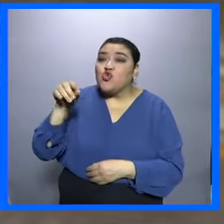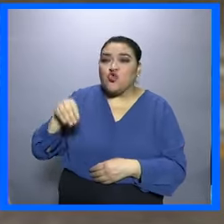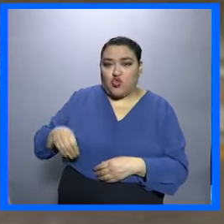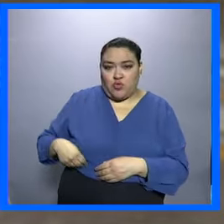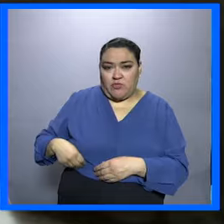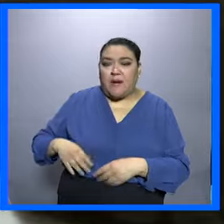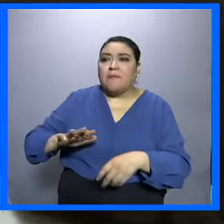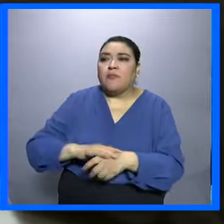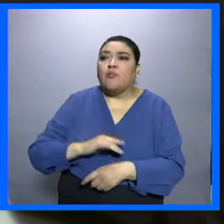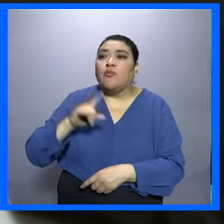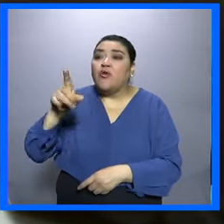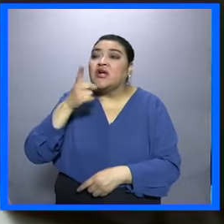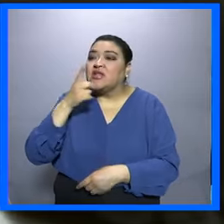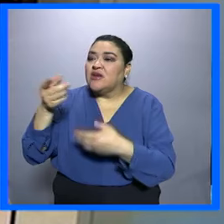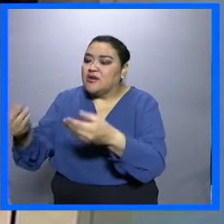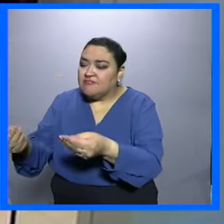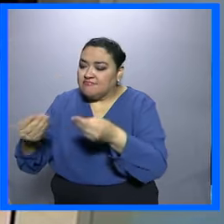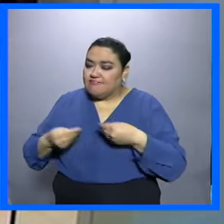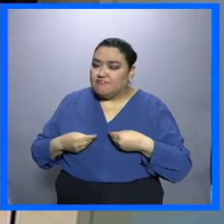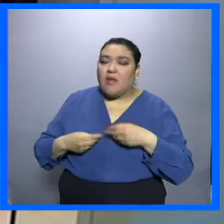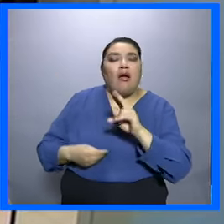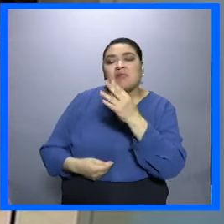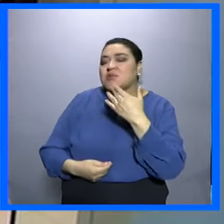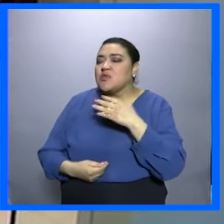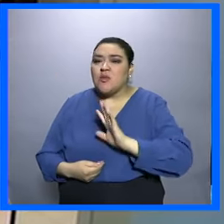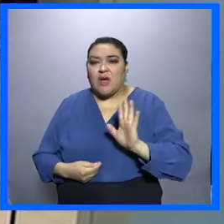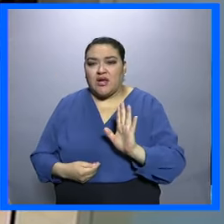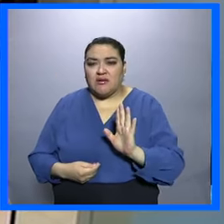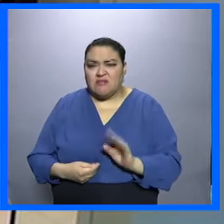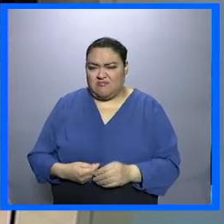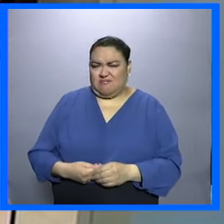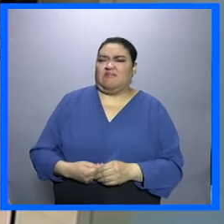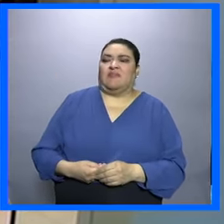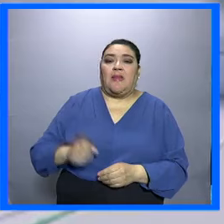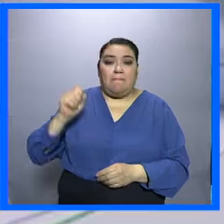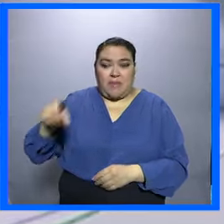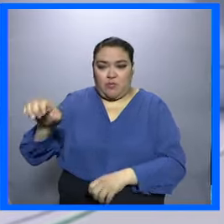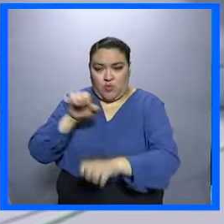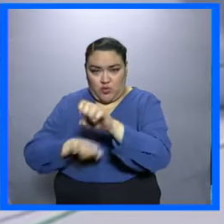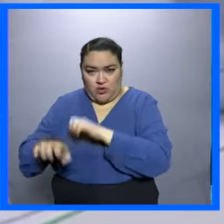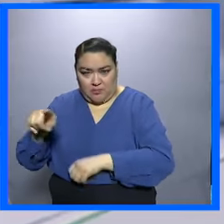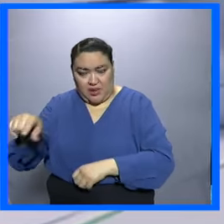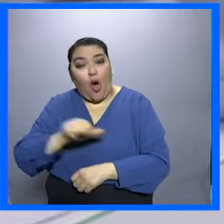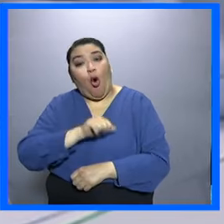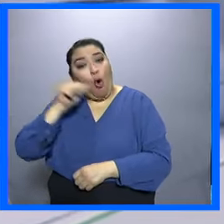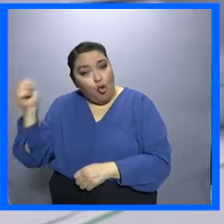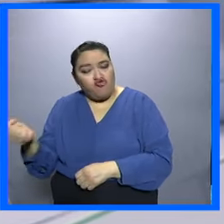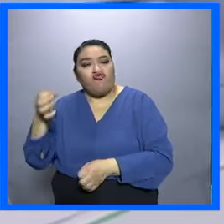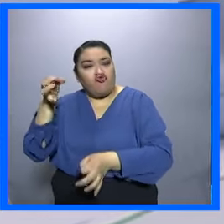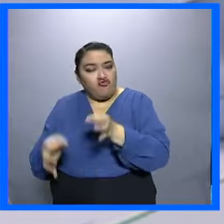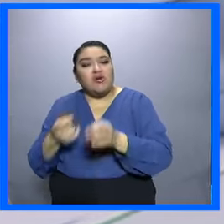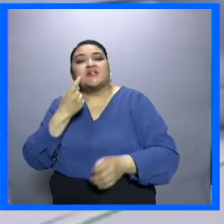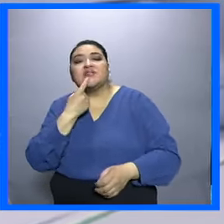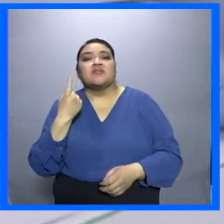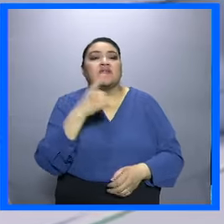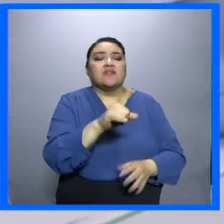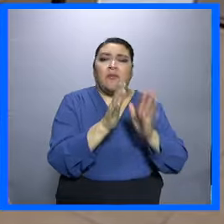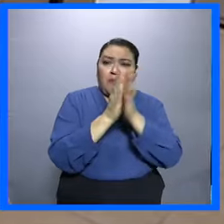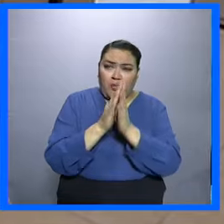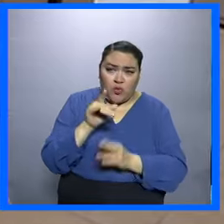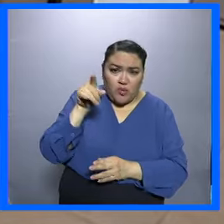de solicitar su atracción para análisis de la Corte, por lo que la misma empresa, al promover otro amparo, solicitó que la